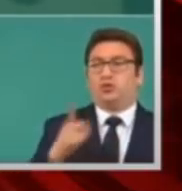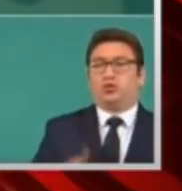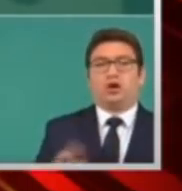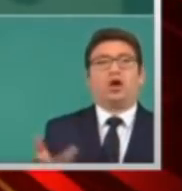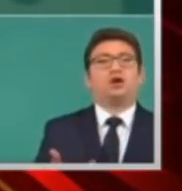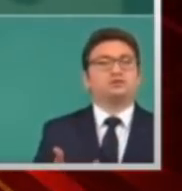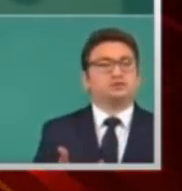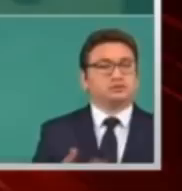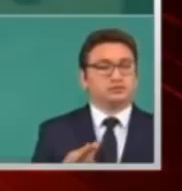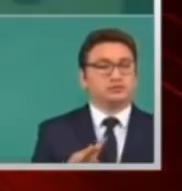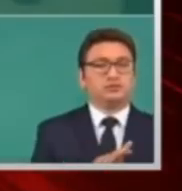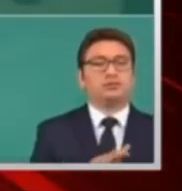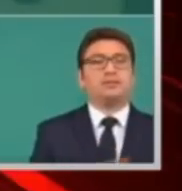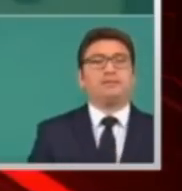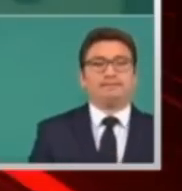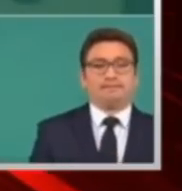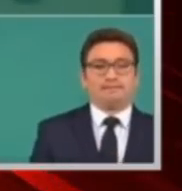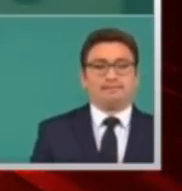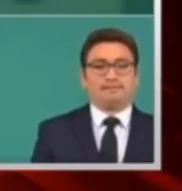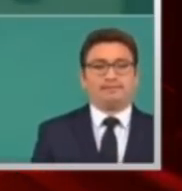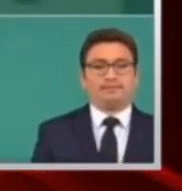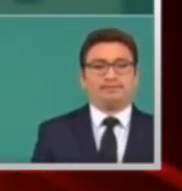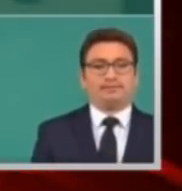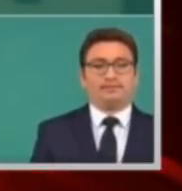cuando se tiene